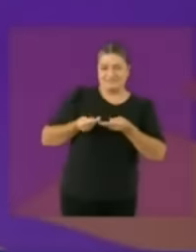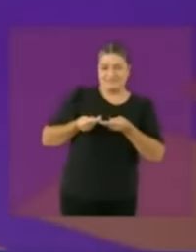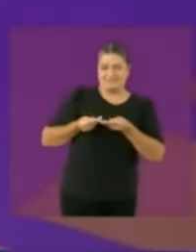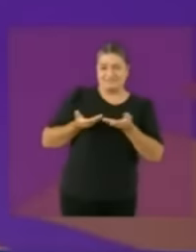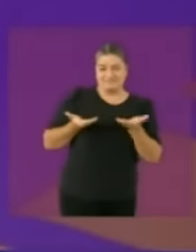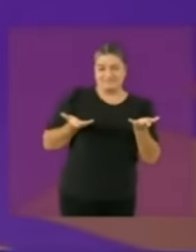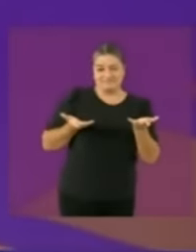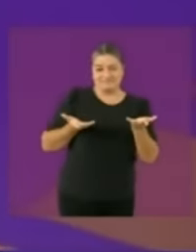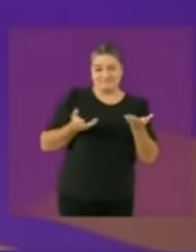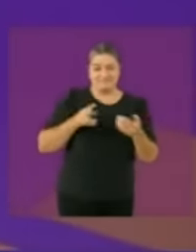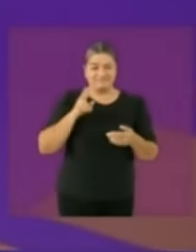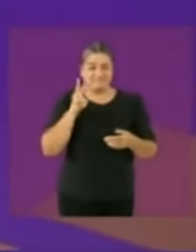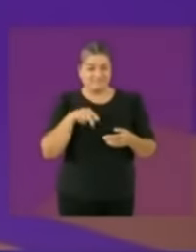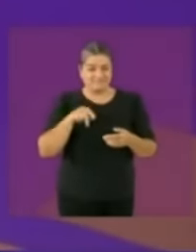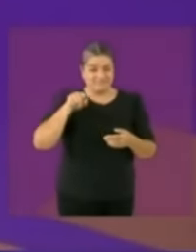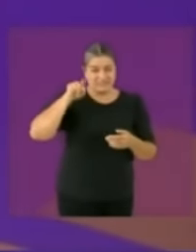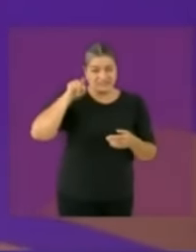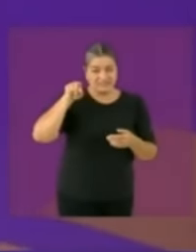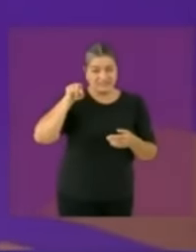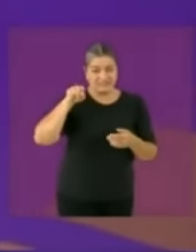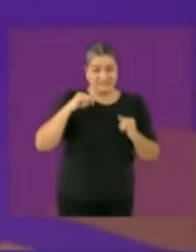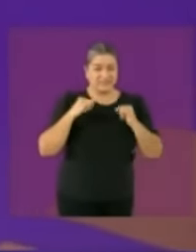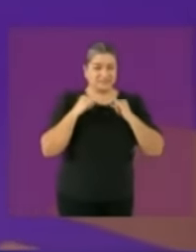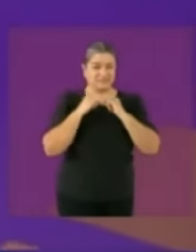exhibir qué sustancia representa cada quien.